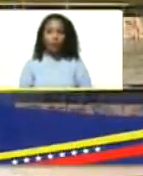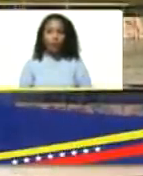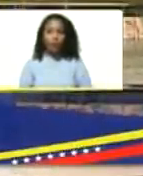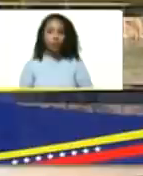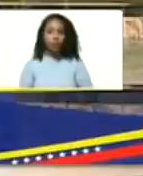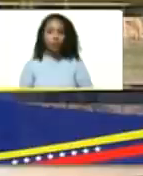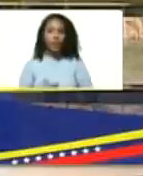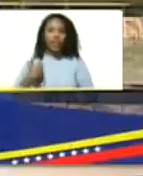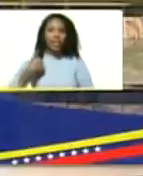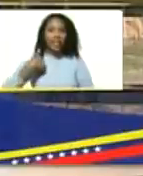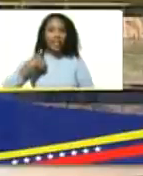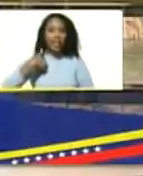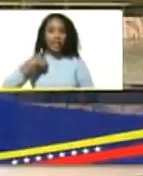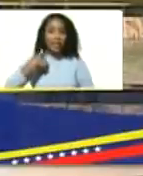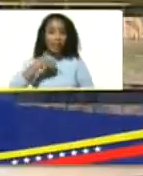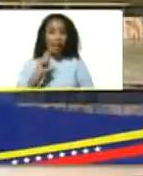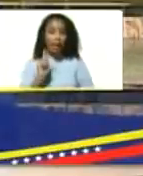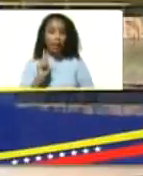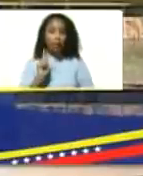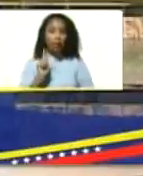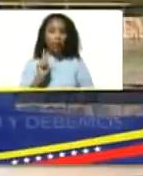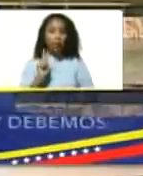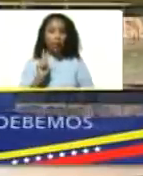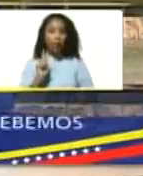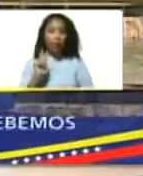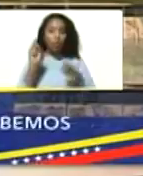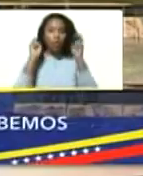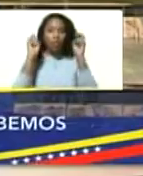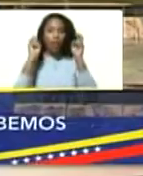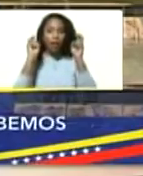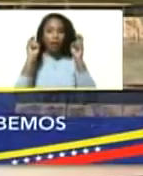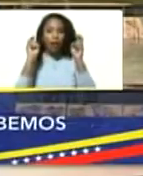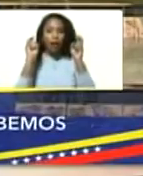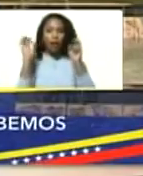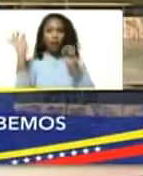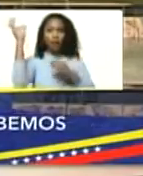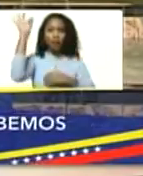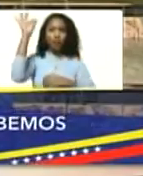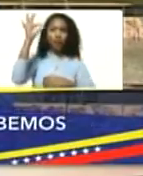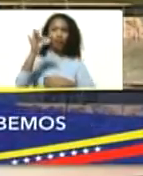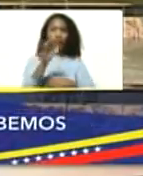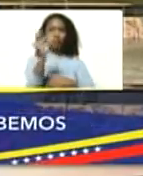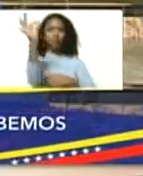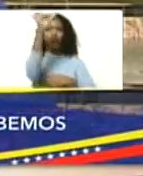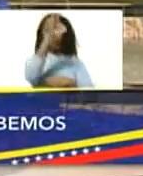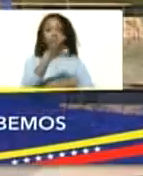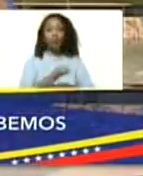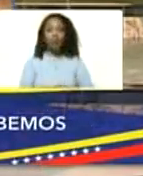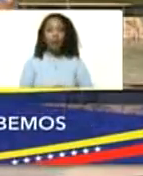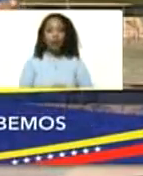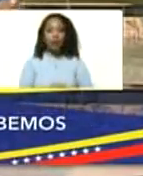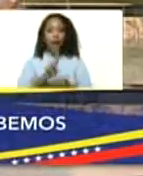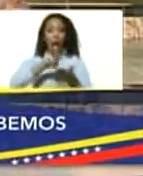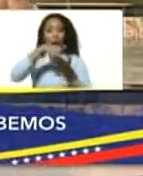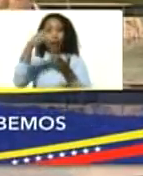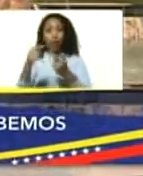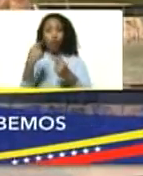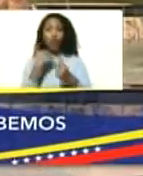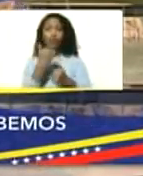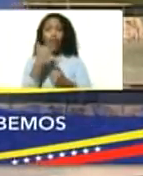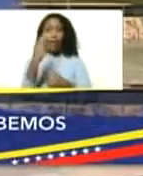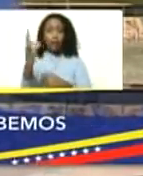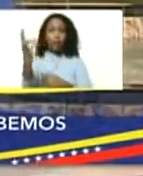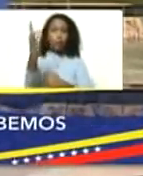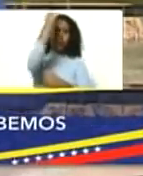tenemos una proliferación de cigarrón es un cigarro nazoa ya que han caído varios no me pasó por la cabeza